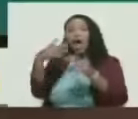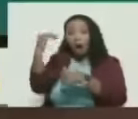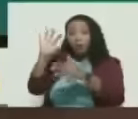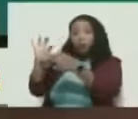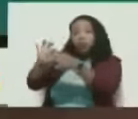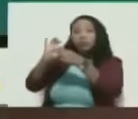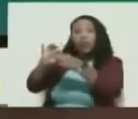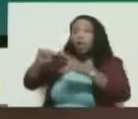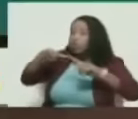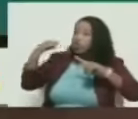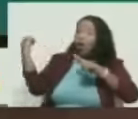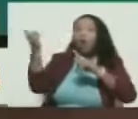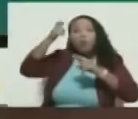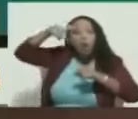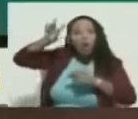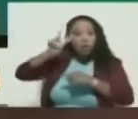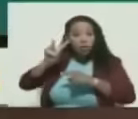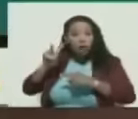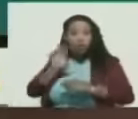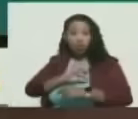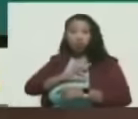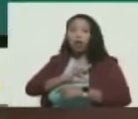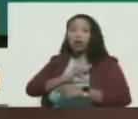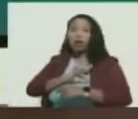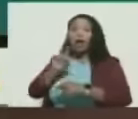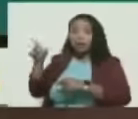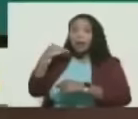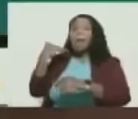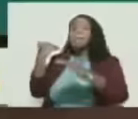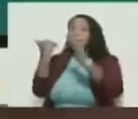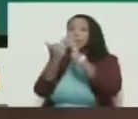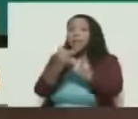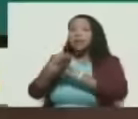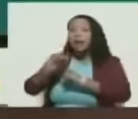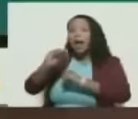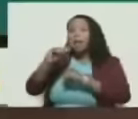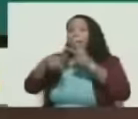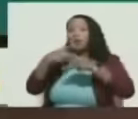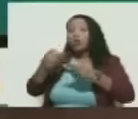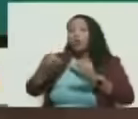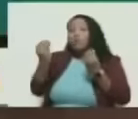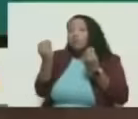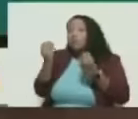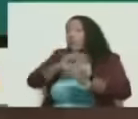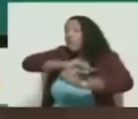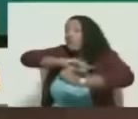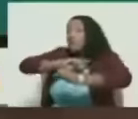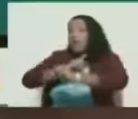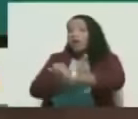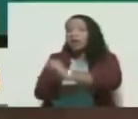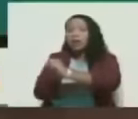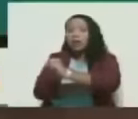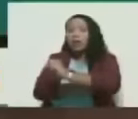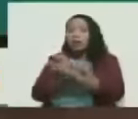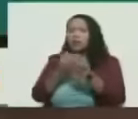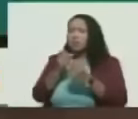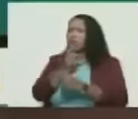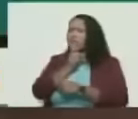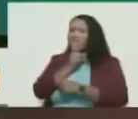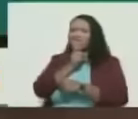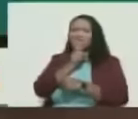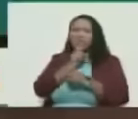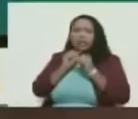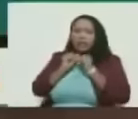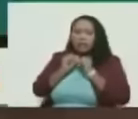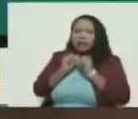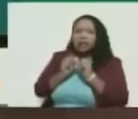en torno a nuestra soberanía, porque va a ser un mensaje político muy potente, y ellos lo saben. Es muy difícil que mantengan